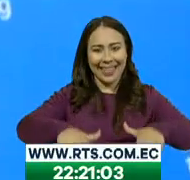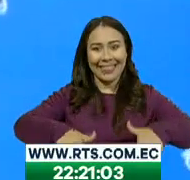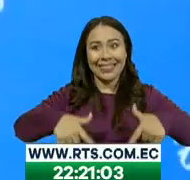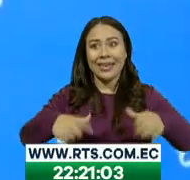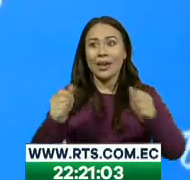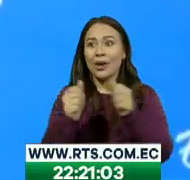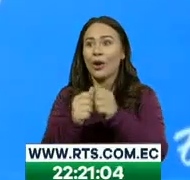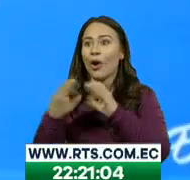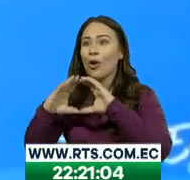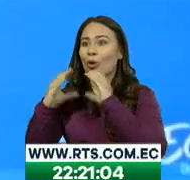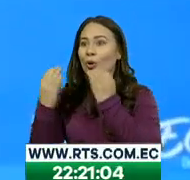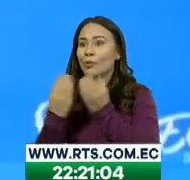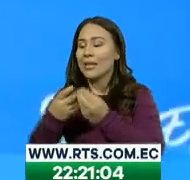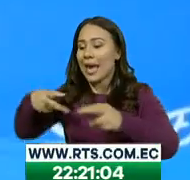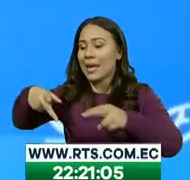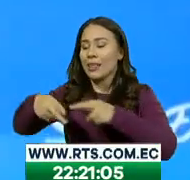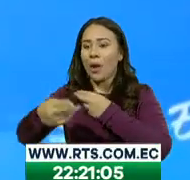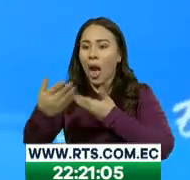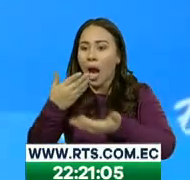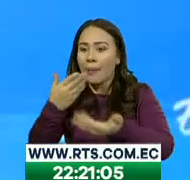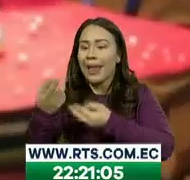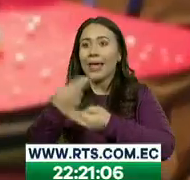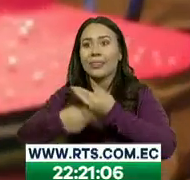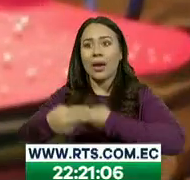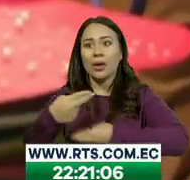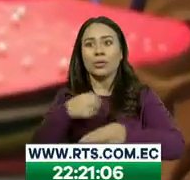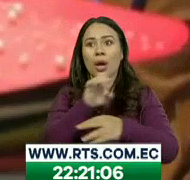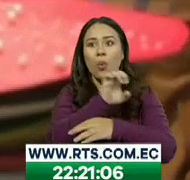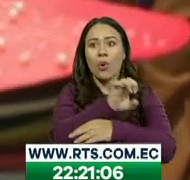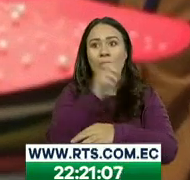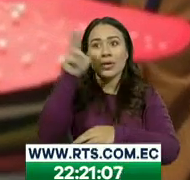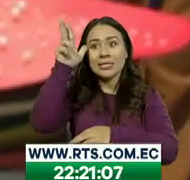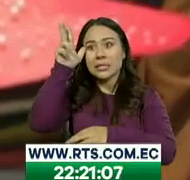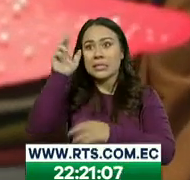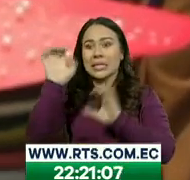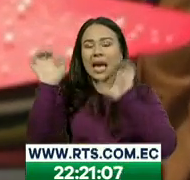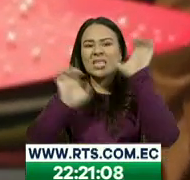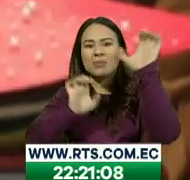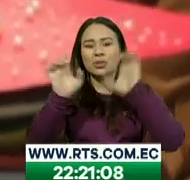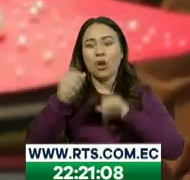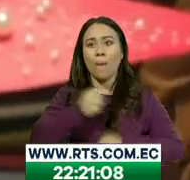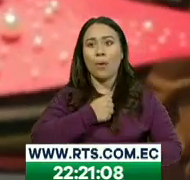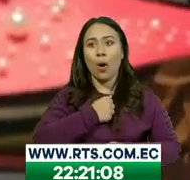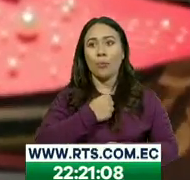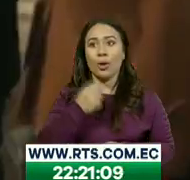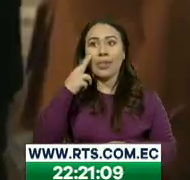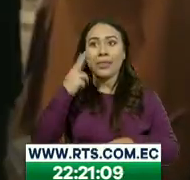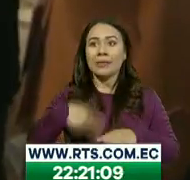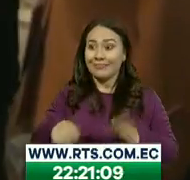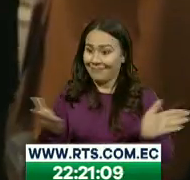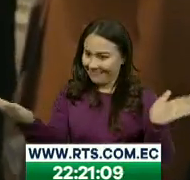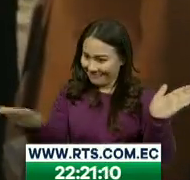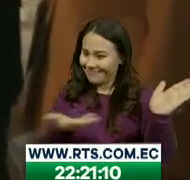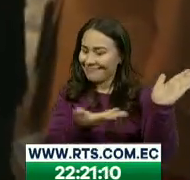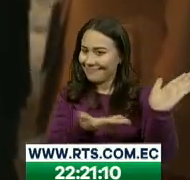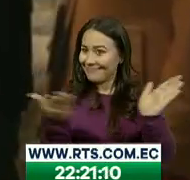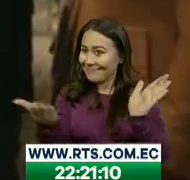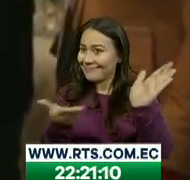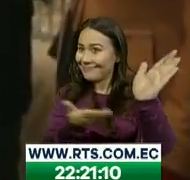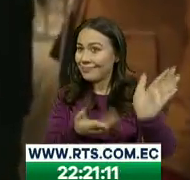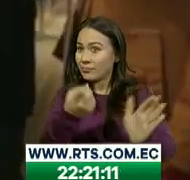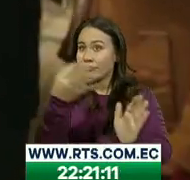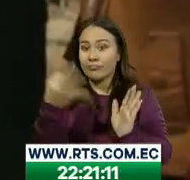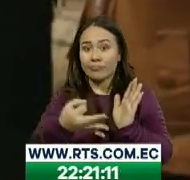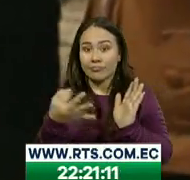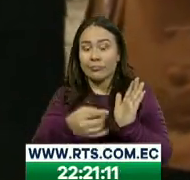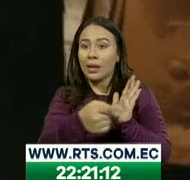la jornada, el mandatario inauguró el Foro de Negocios de Ecuador-China, en donde se exhibieron artículos nacionales, dando a los asistentes una muestra de la calidad